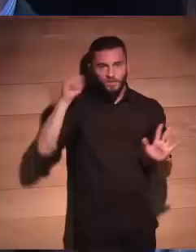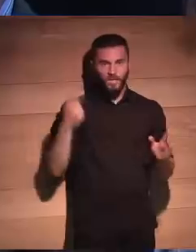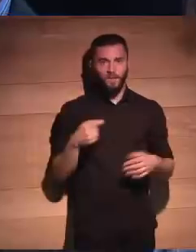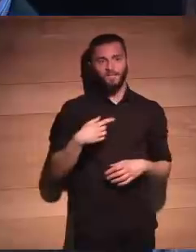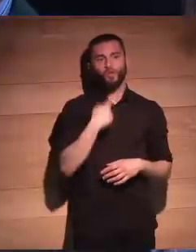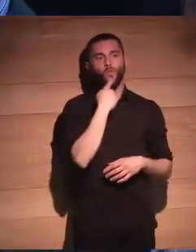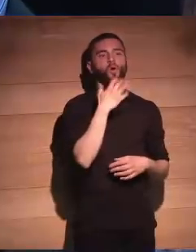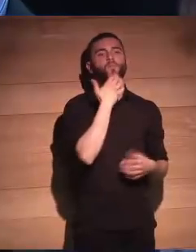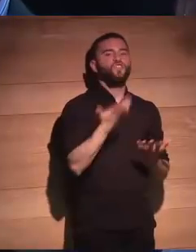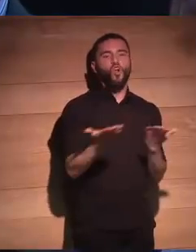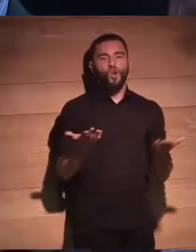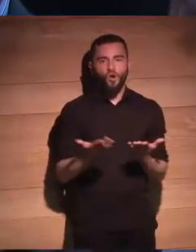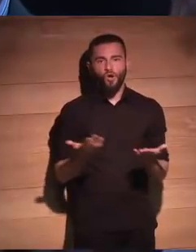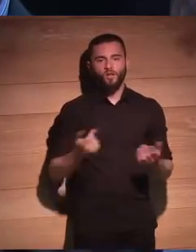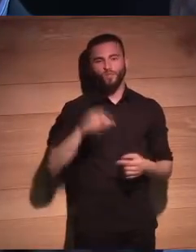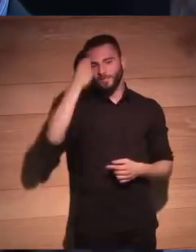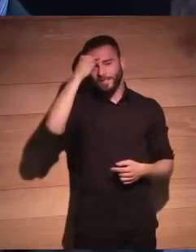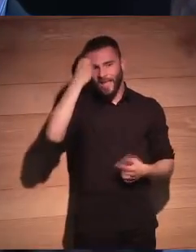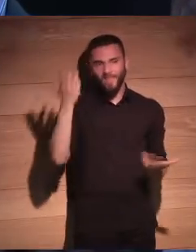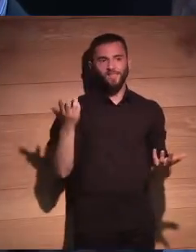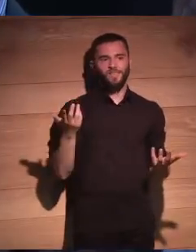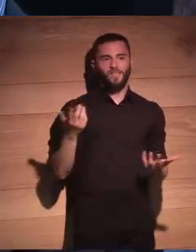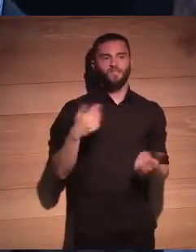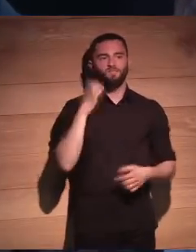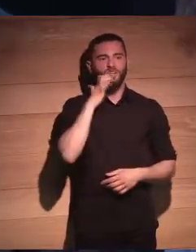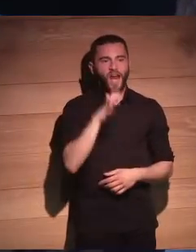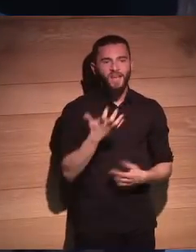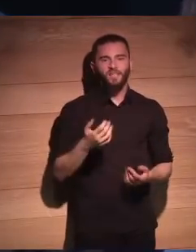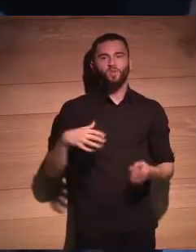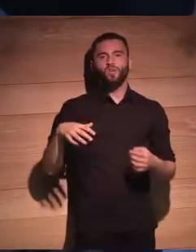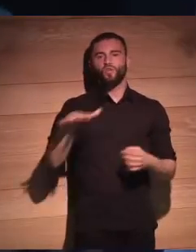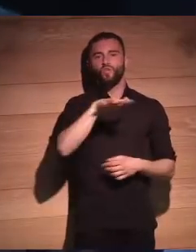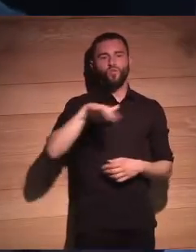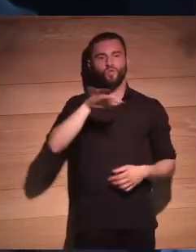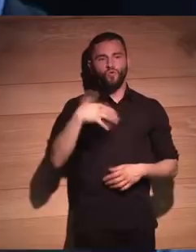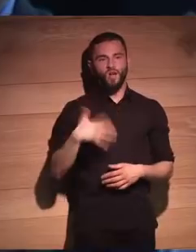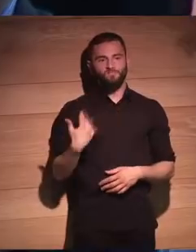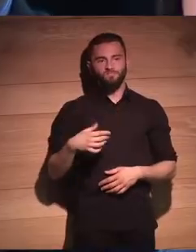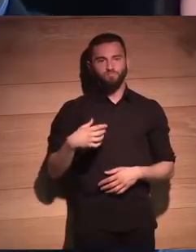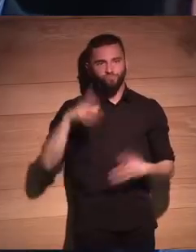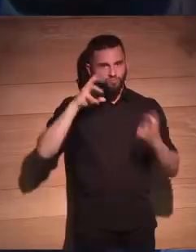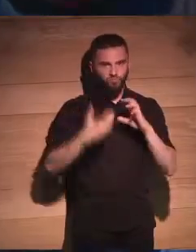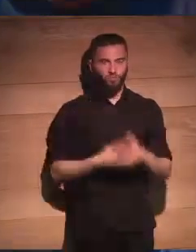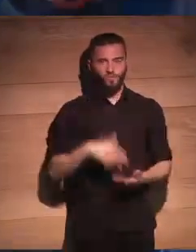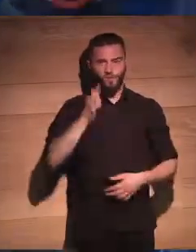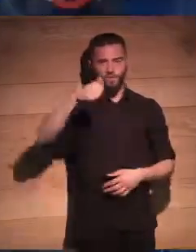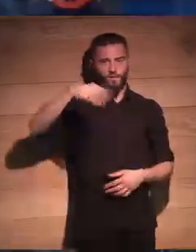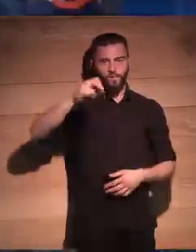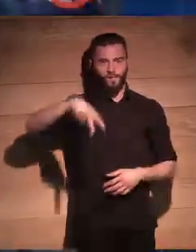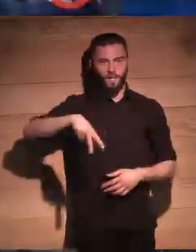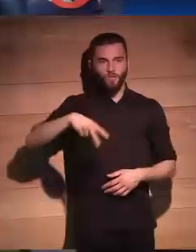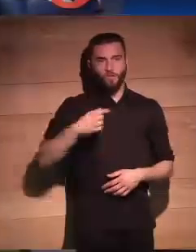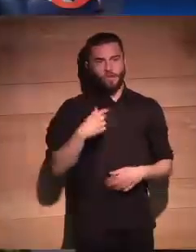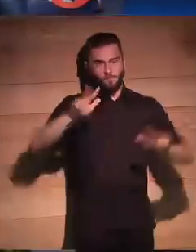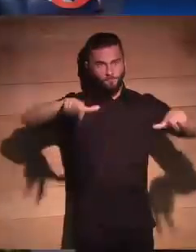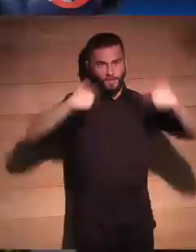está en la India, todo es rarísimo. Sí. Es una ubicación geográfica disparatadísima, la de... Con Phantom, dejarme decir una cosa, pero es que si no